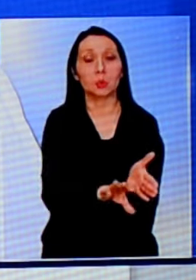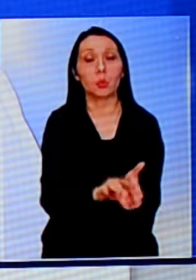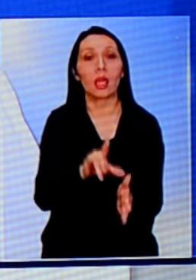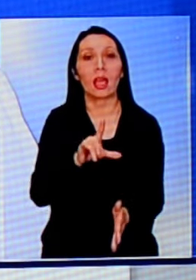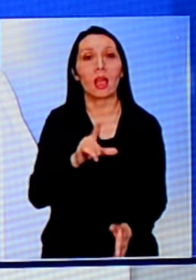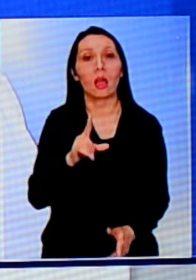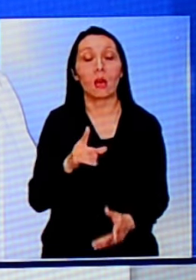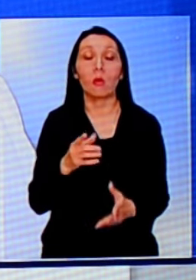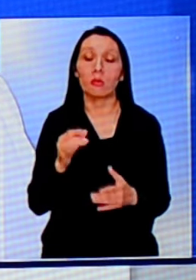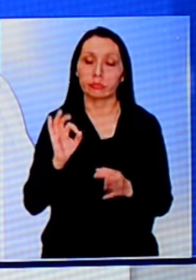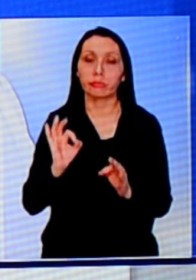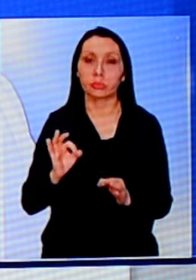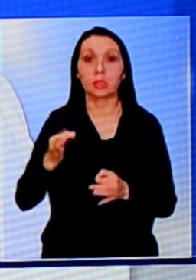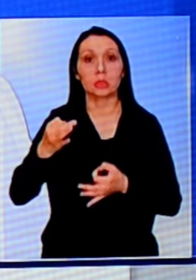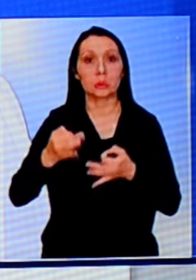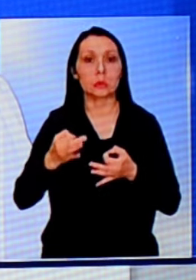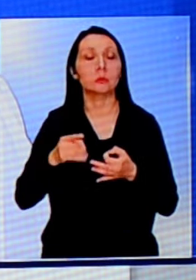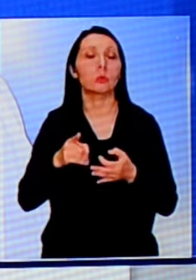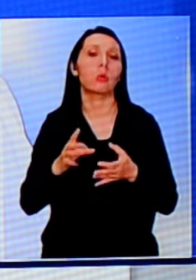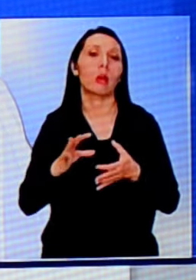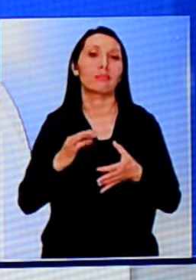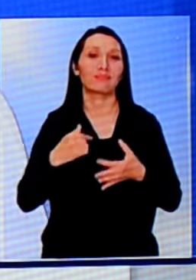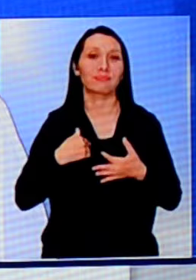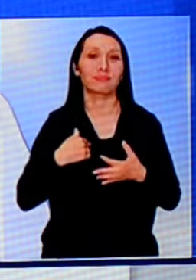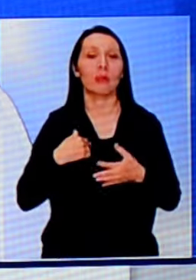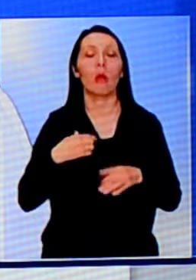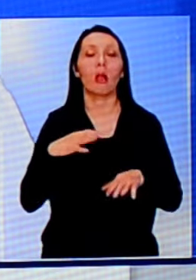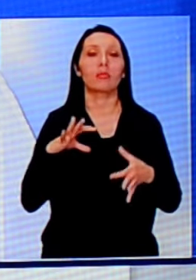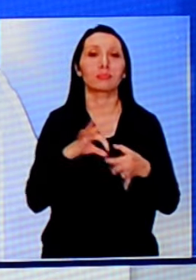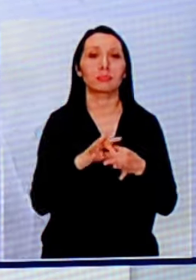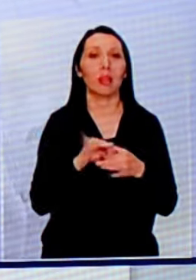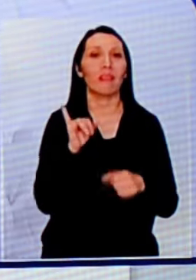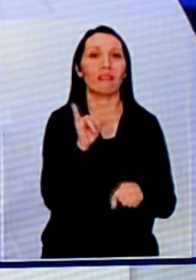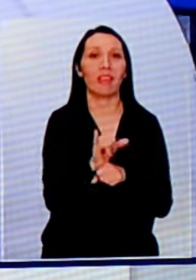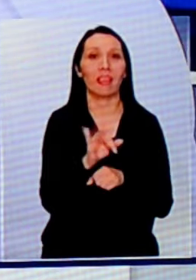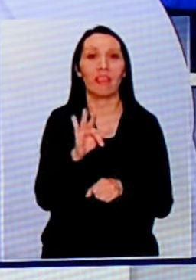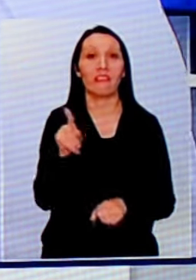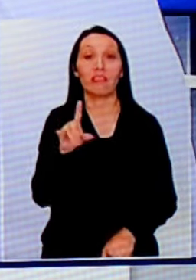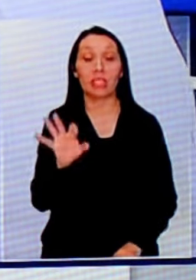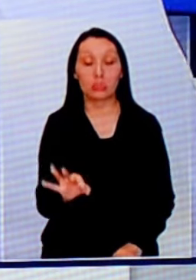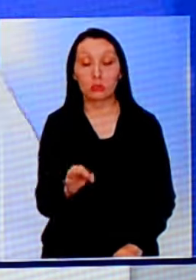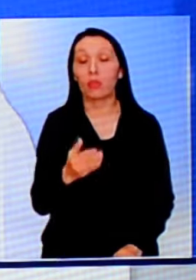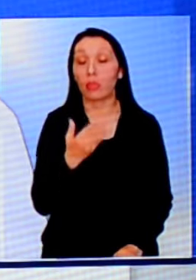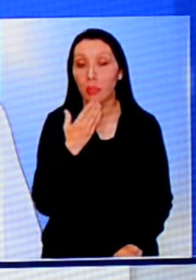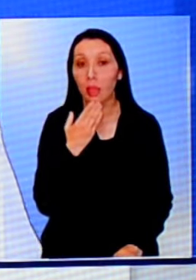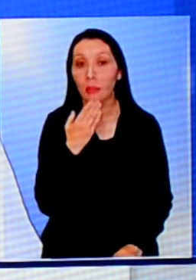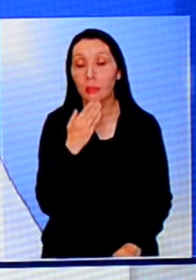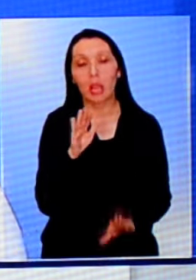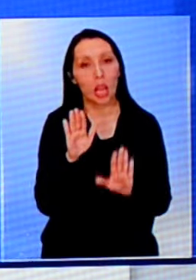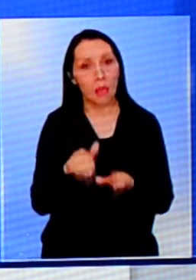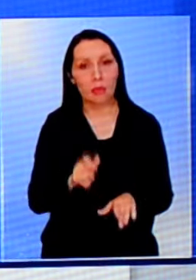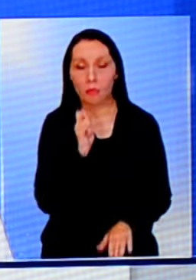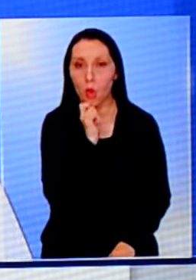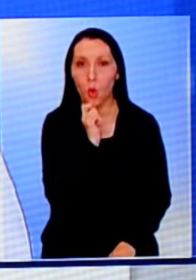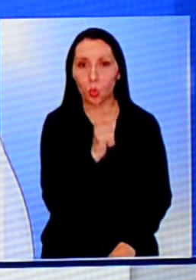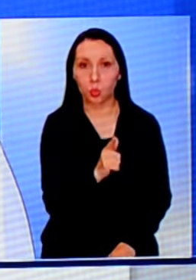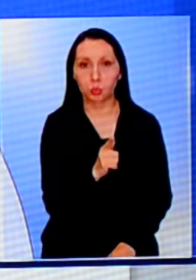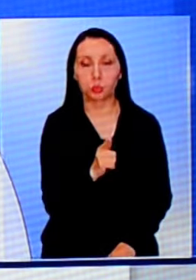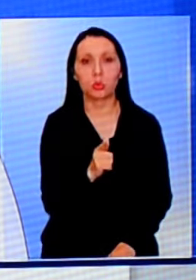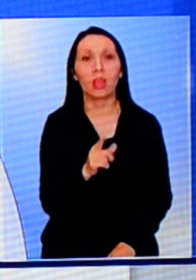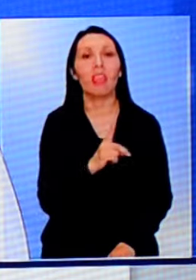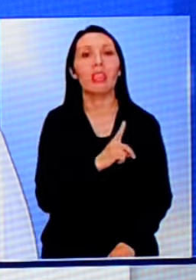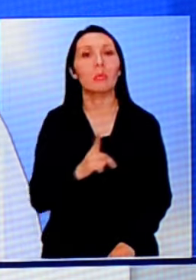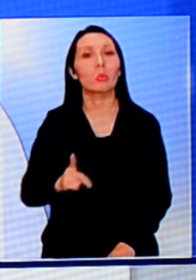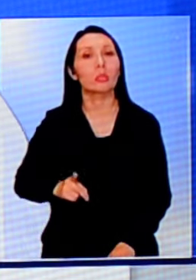fue formalizado por asociación ilícita, por fraude del fisco, y también la misma denuncia la hizo el diputado